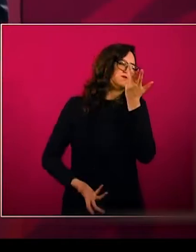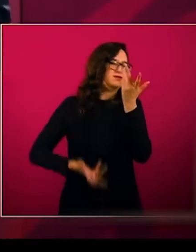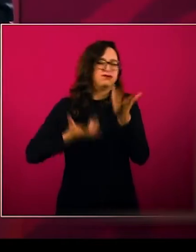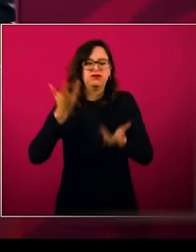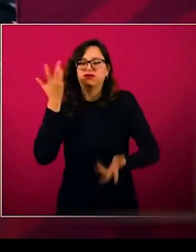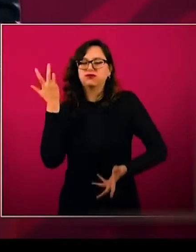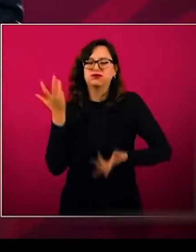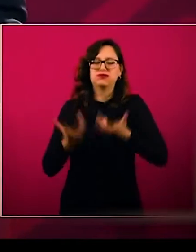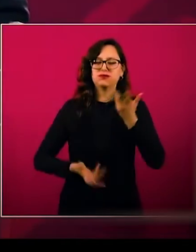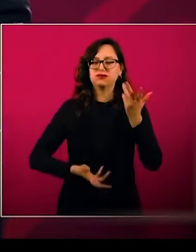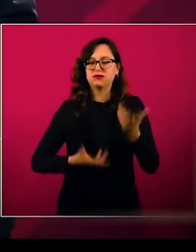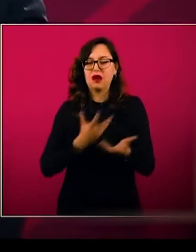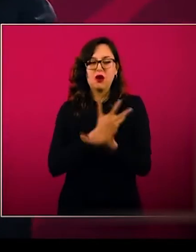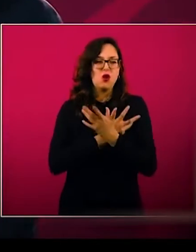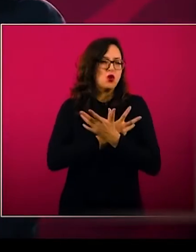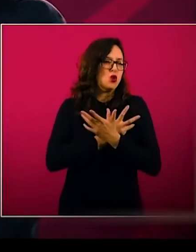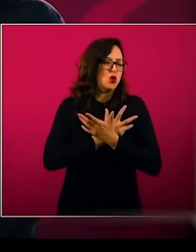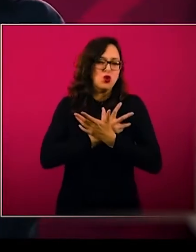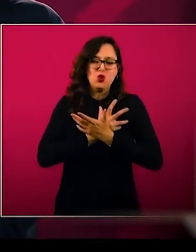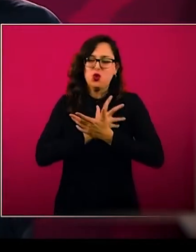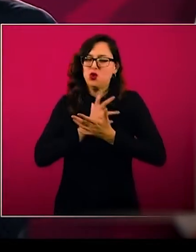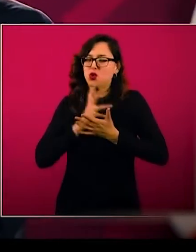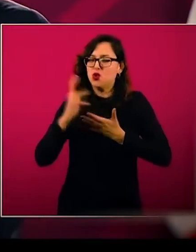Esto que no se midieron.